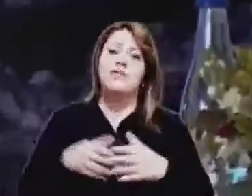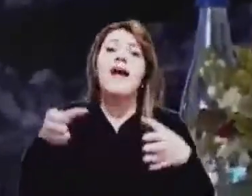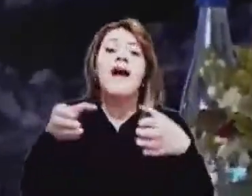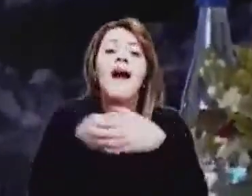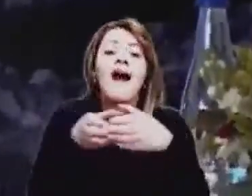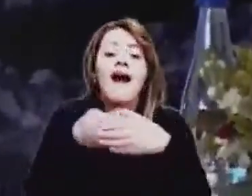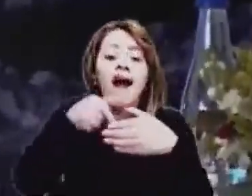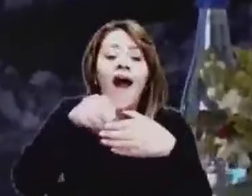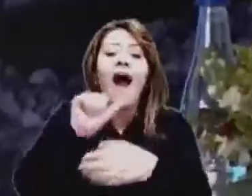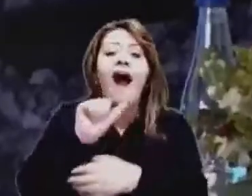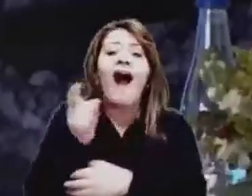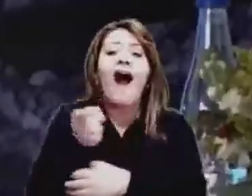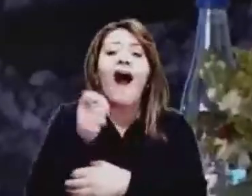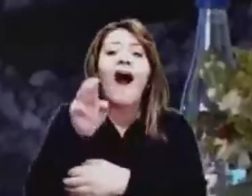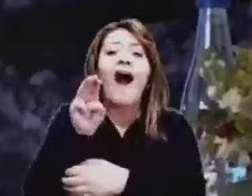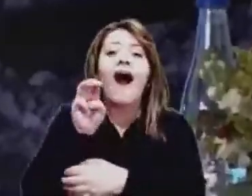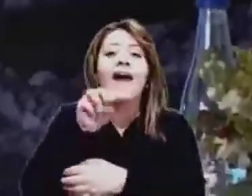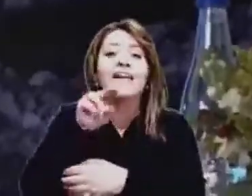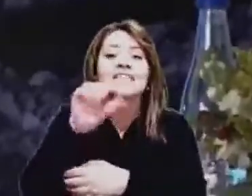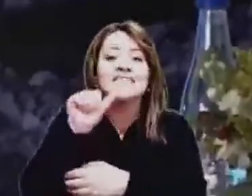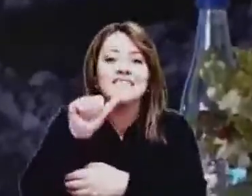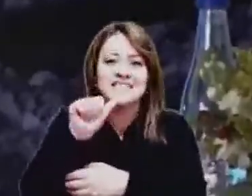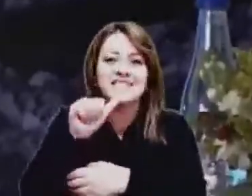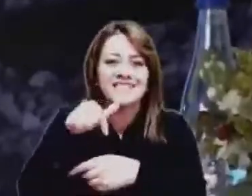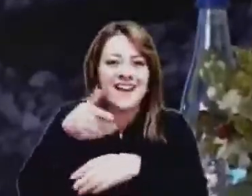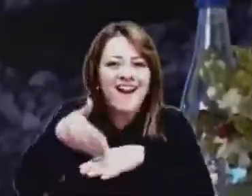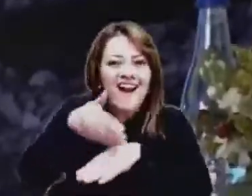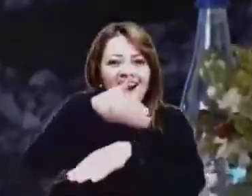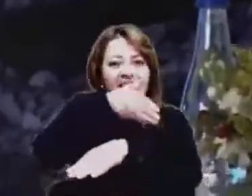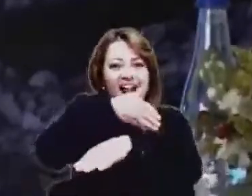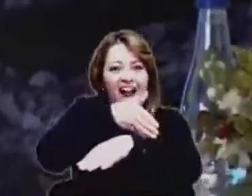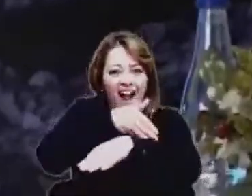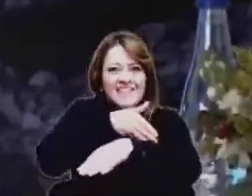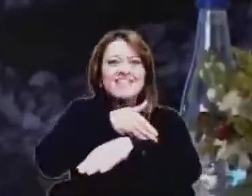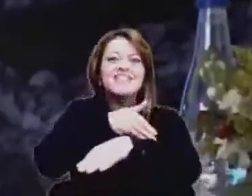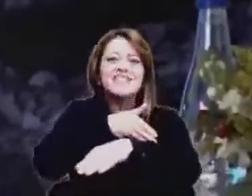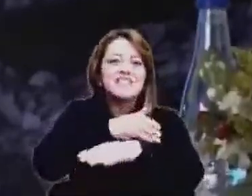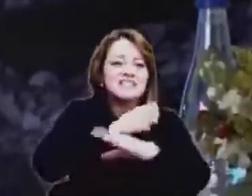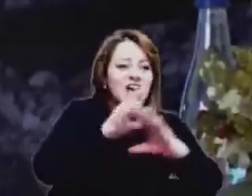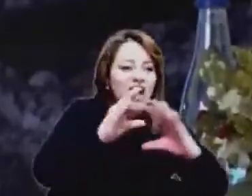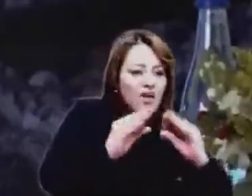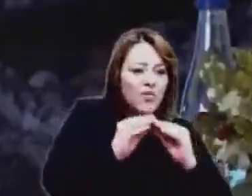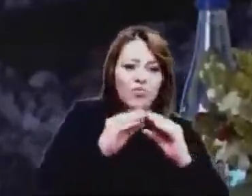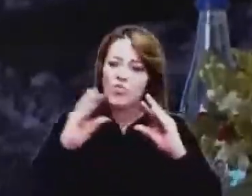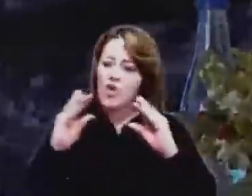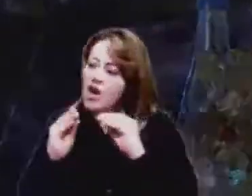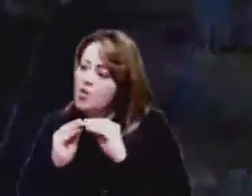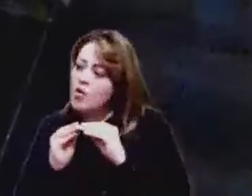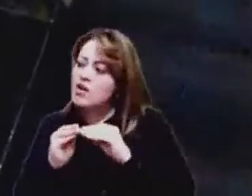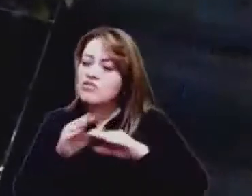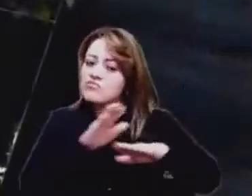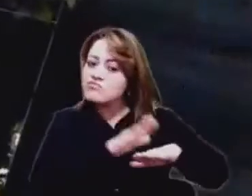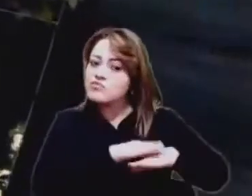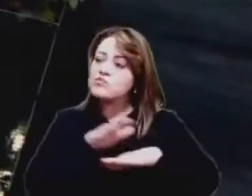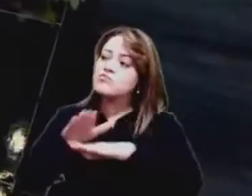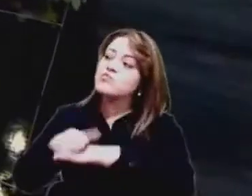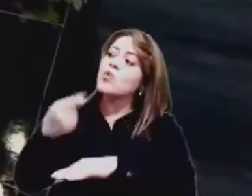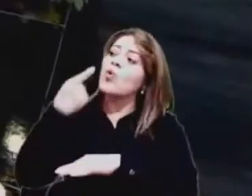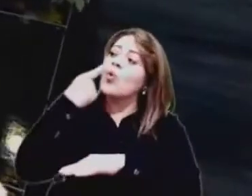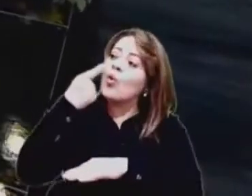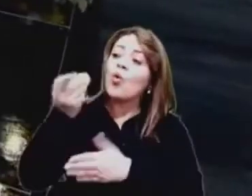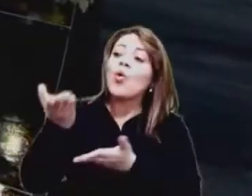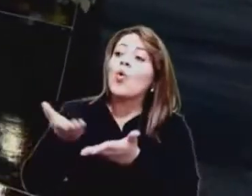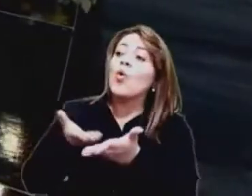solicitar el concepto para que las partes convengan en acogerse a lo que diga la sala de consulta y ahí viene la